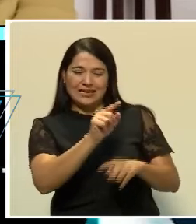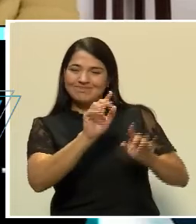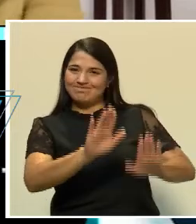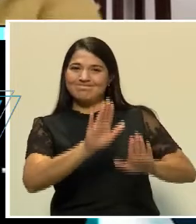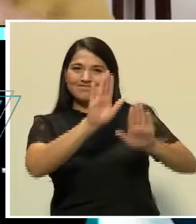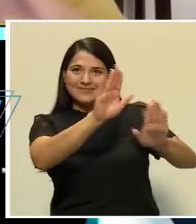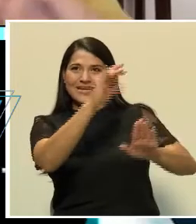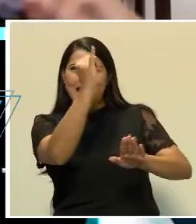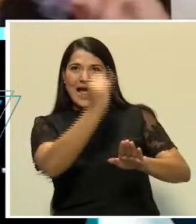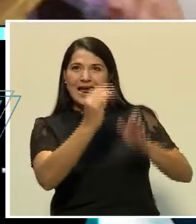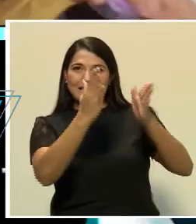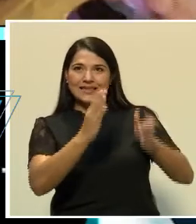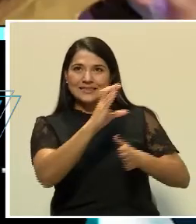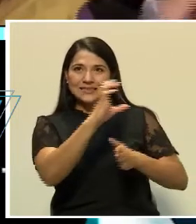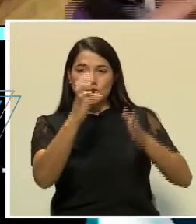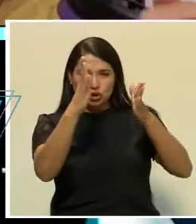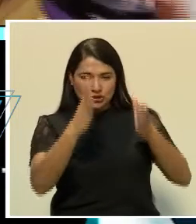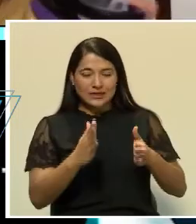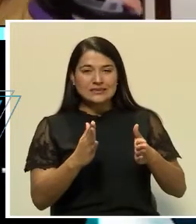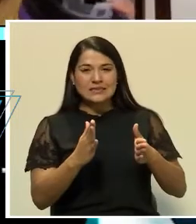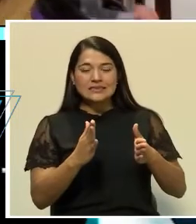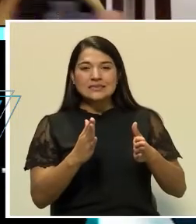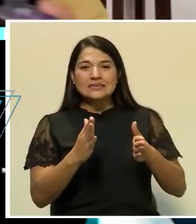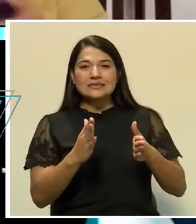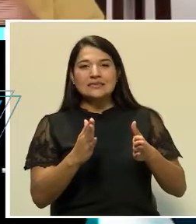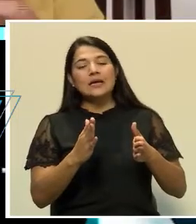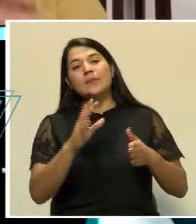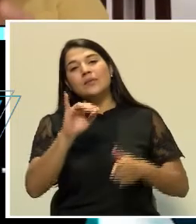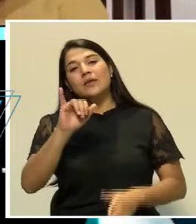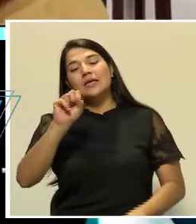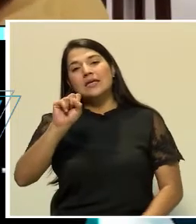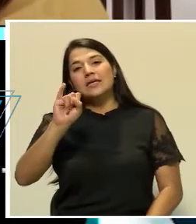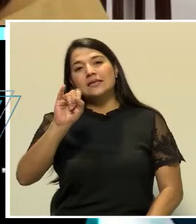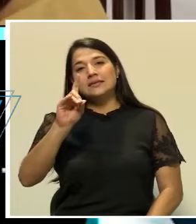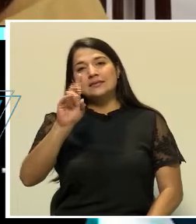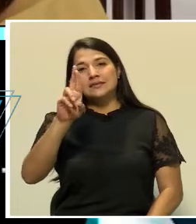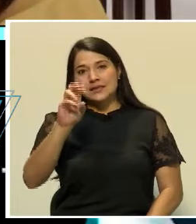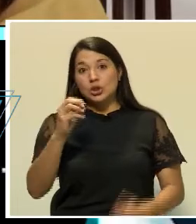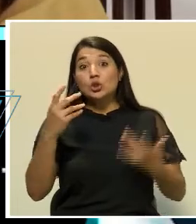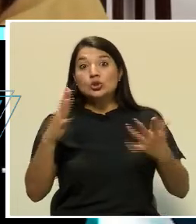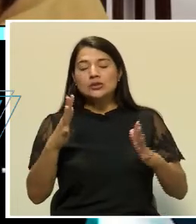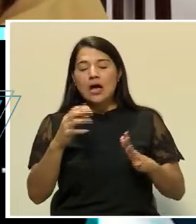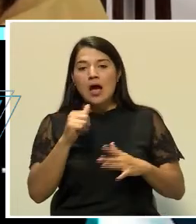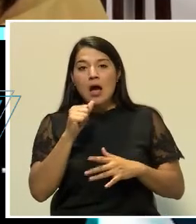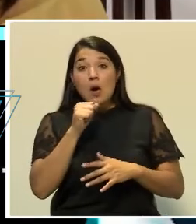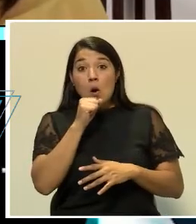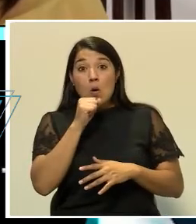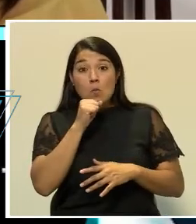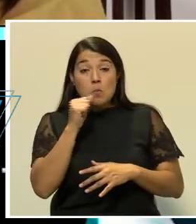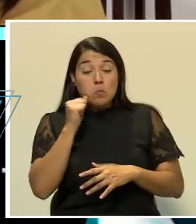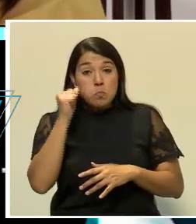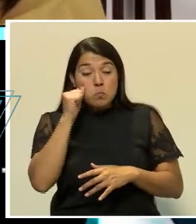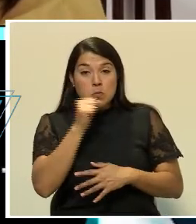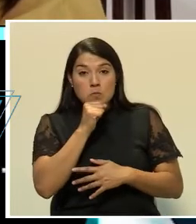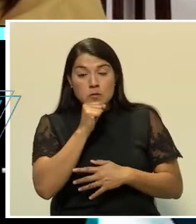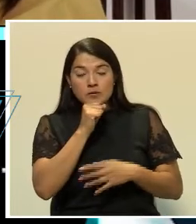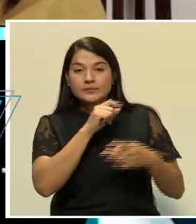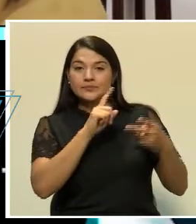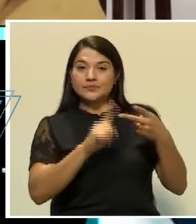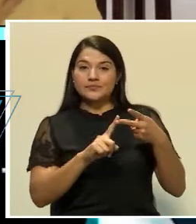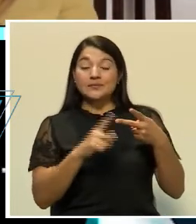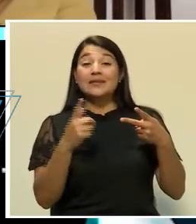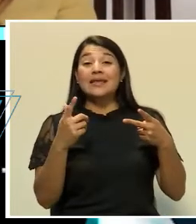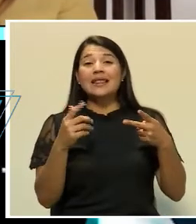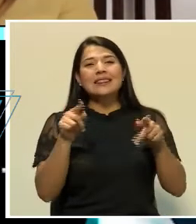de artista costarricense, gigantesco. Don Isidro, ya muy mayor. Se me vino a la